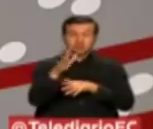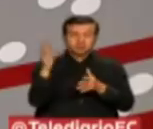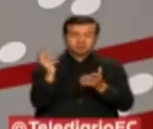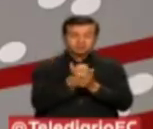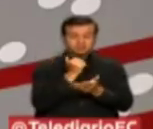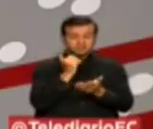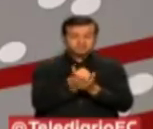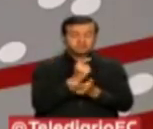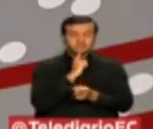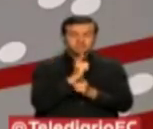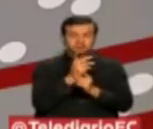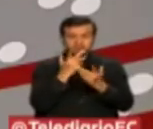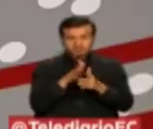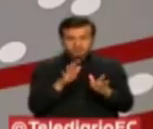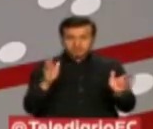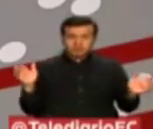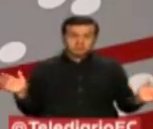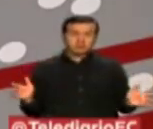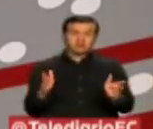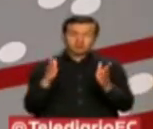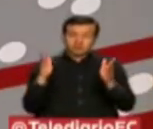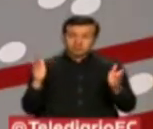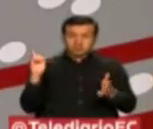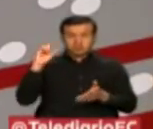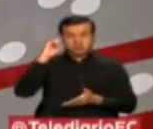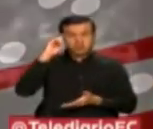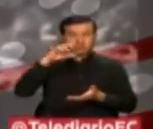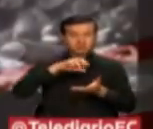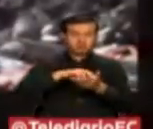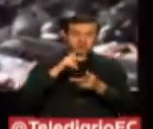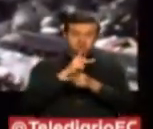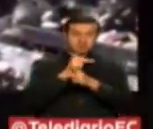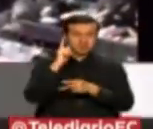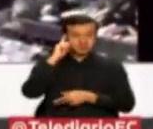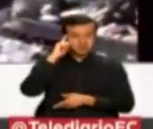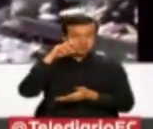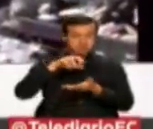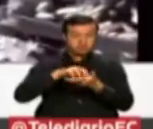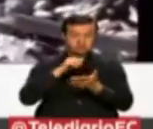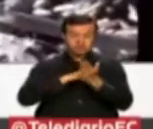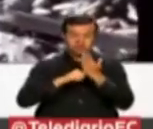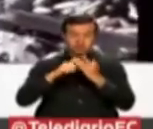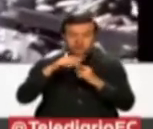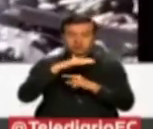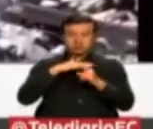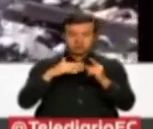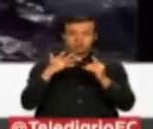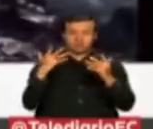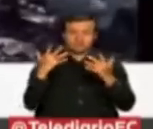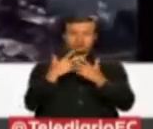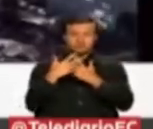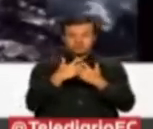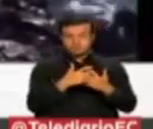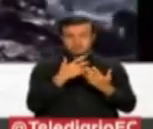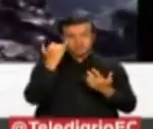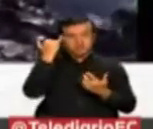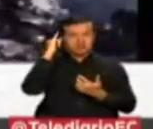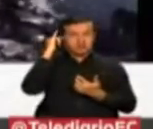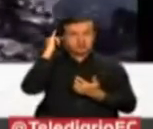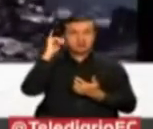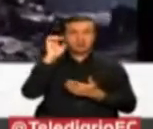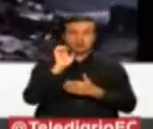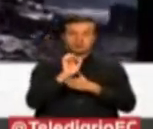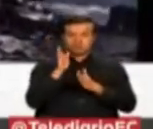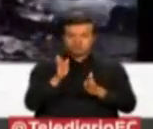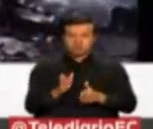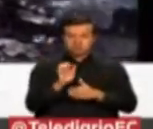eso estamos impulsando como gobierno nacional y como Consejo de Gobierno y Ministerio de Ambiente una articulación con una iniciativa de un inventor